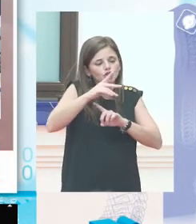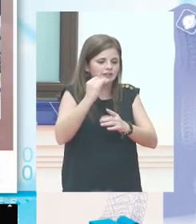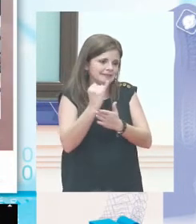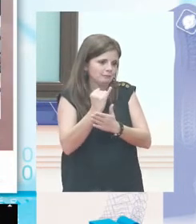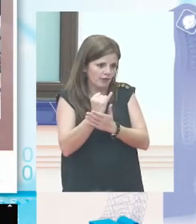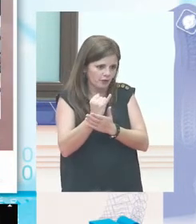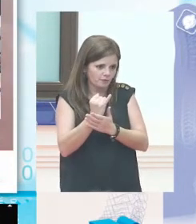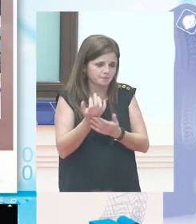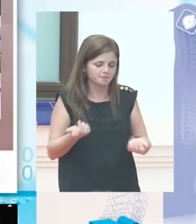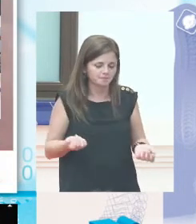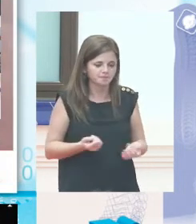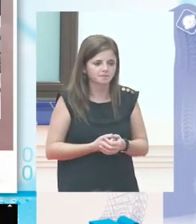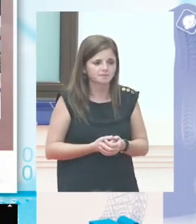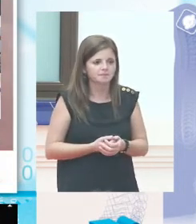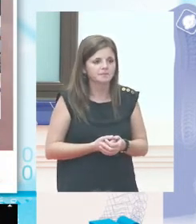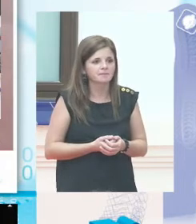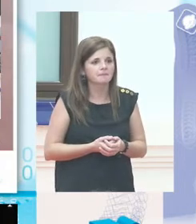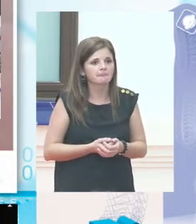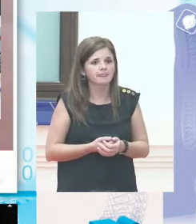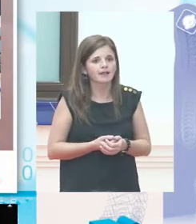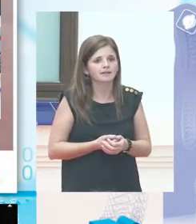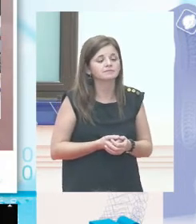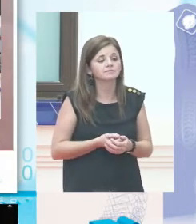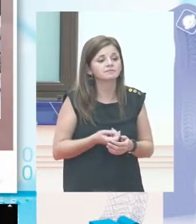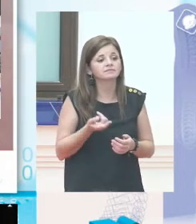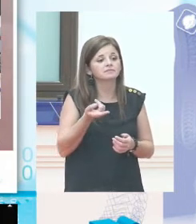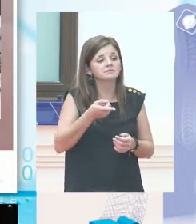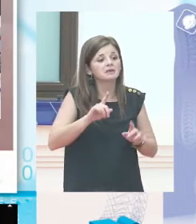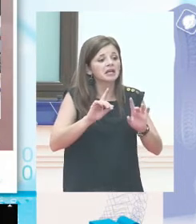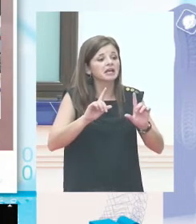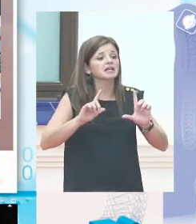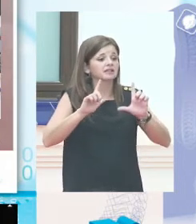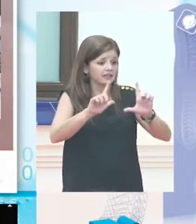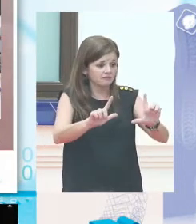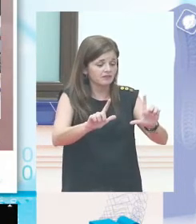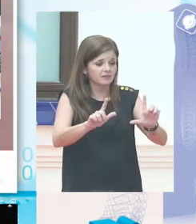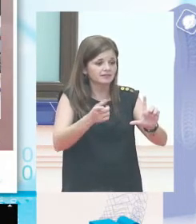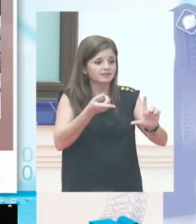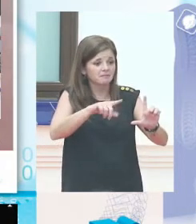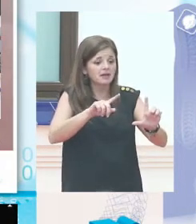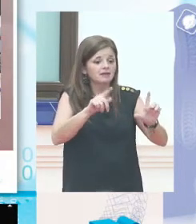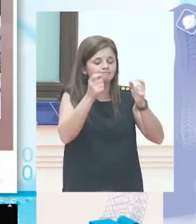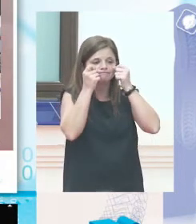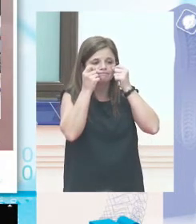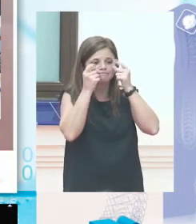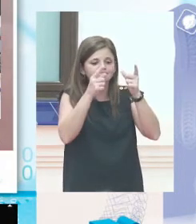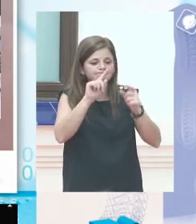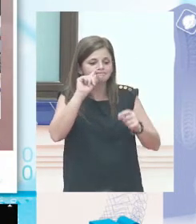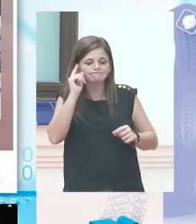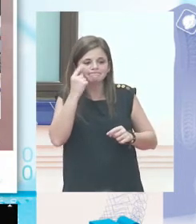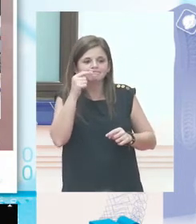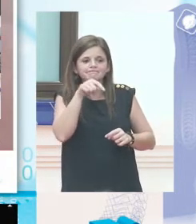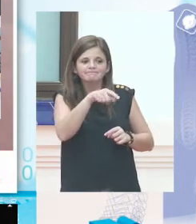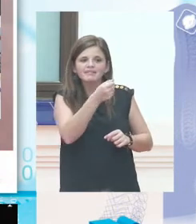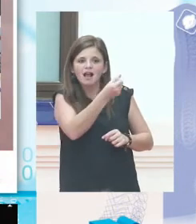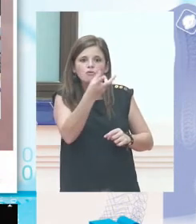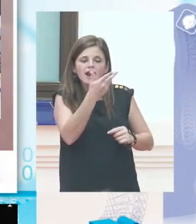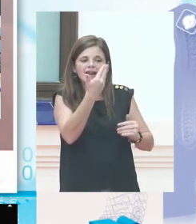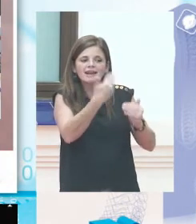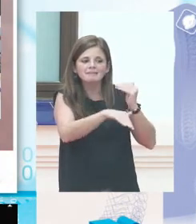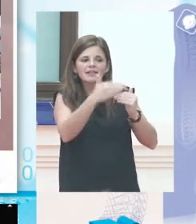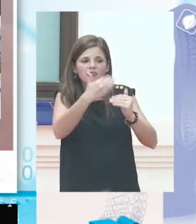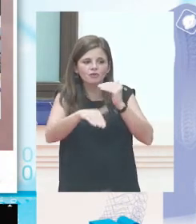la interfaz gráfica tridimensional que veis. Pero luego también descubrimos que, bueno, tenía limitaciones, y las